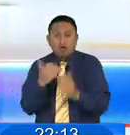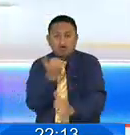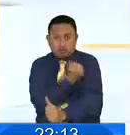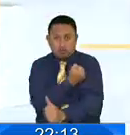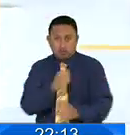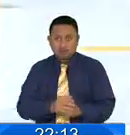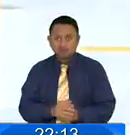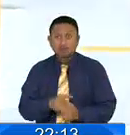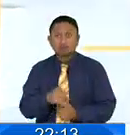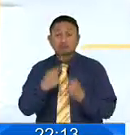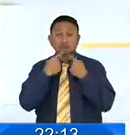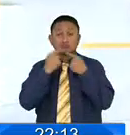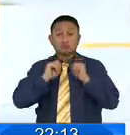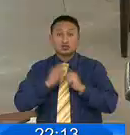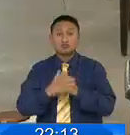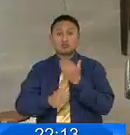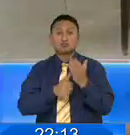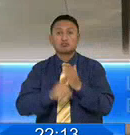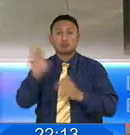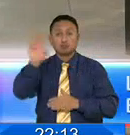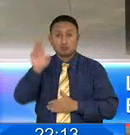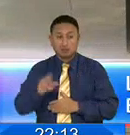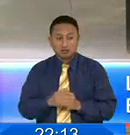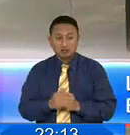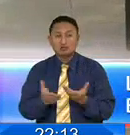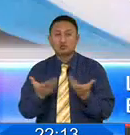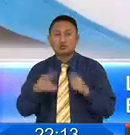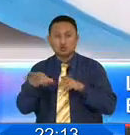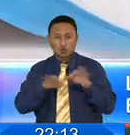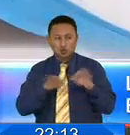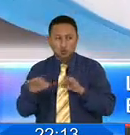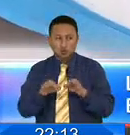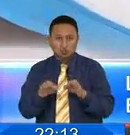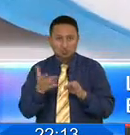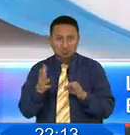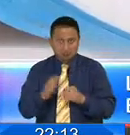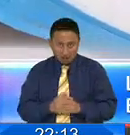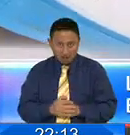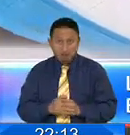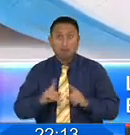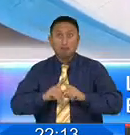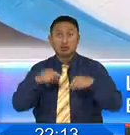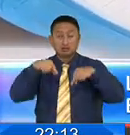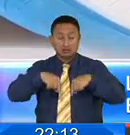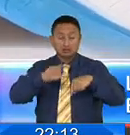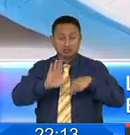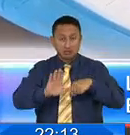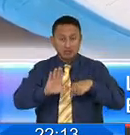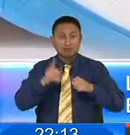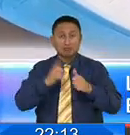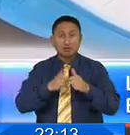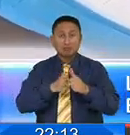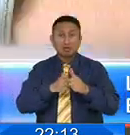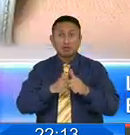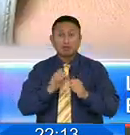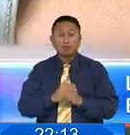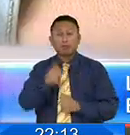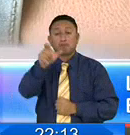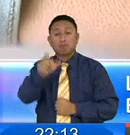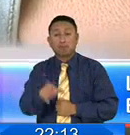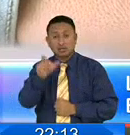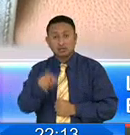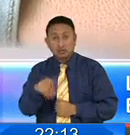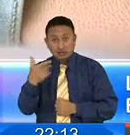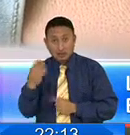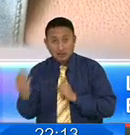con el anuncio la cartera de Estado no detalló los centros que realizarían este proceso, sí indicó que debían asistir únicamente aquellos que recibieron